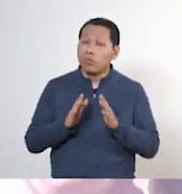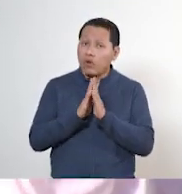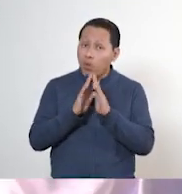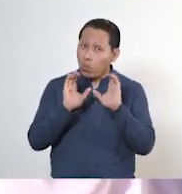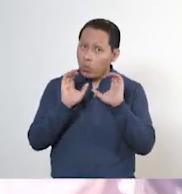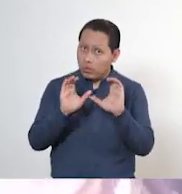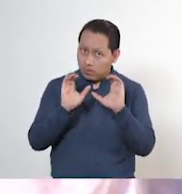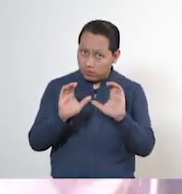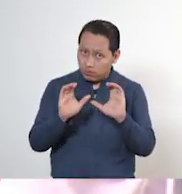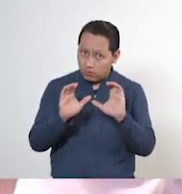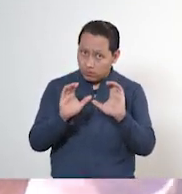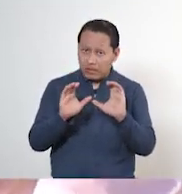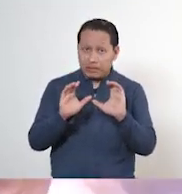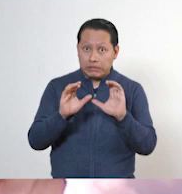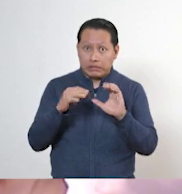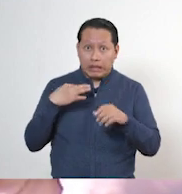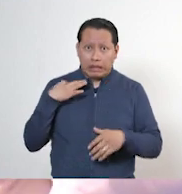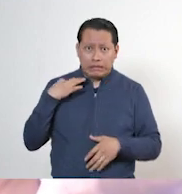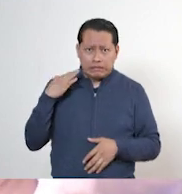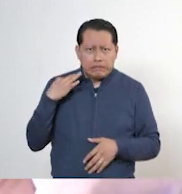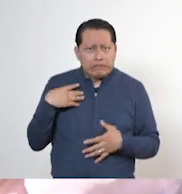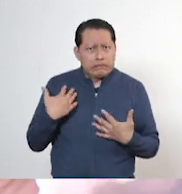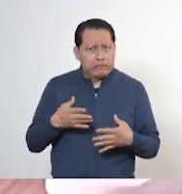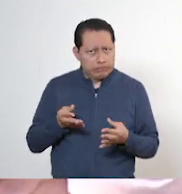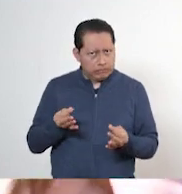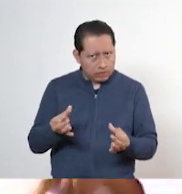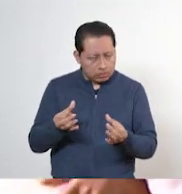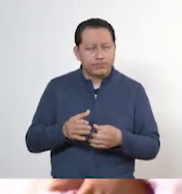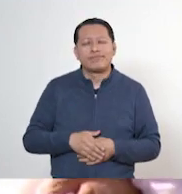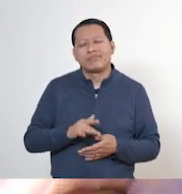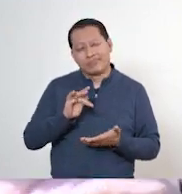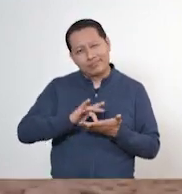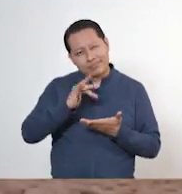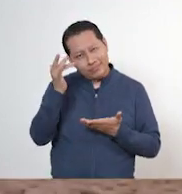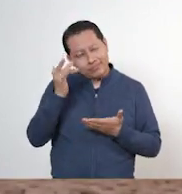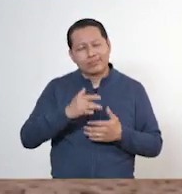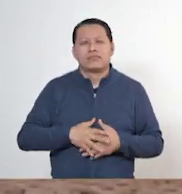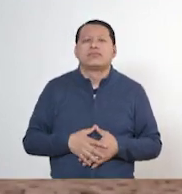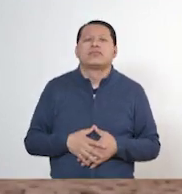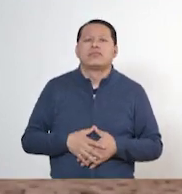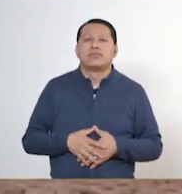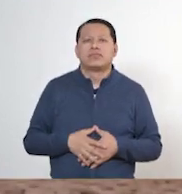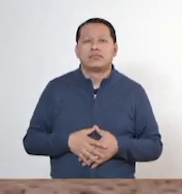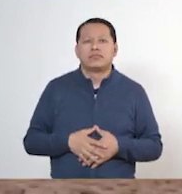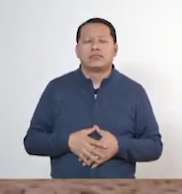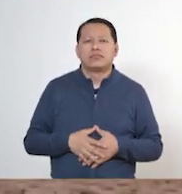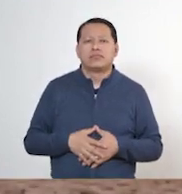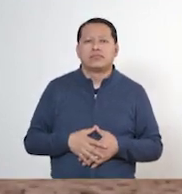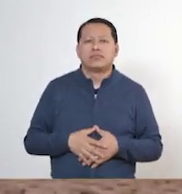Llévalo con mucho cuidado, ¿sí? Es una tela muy delicada. Gracias.